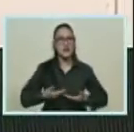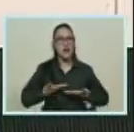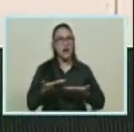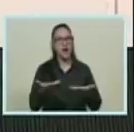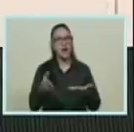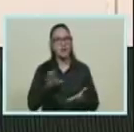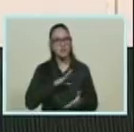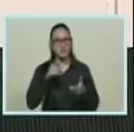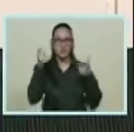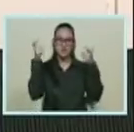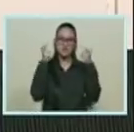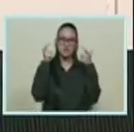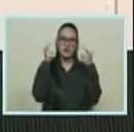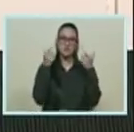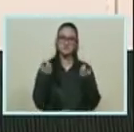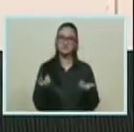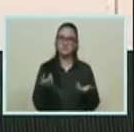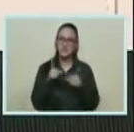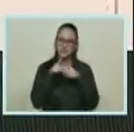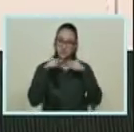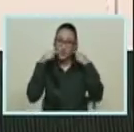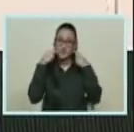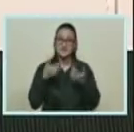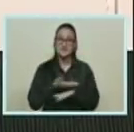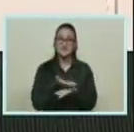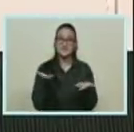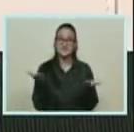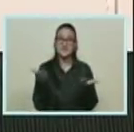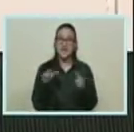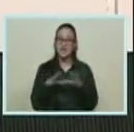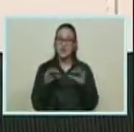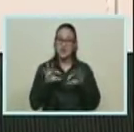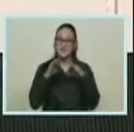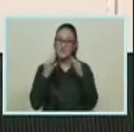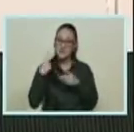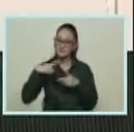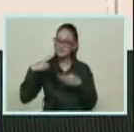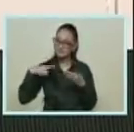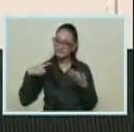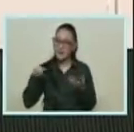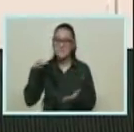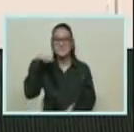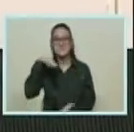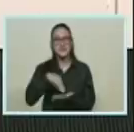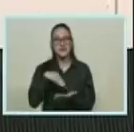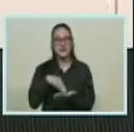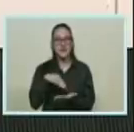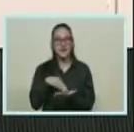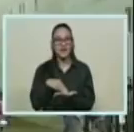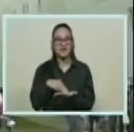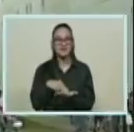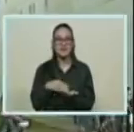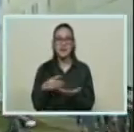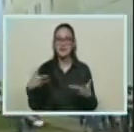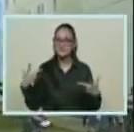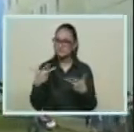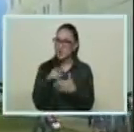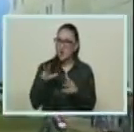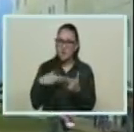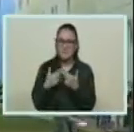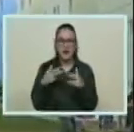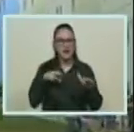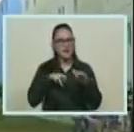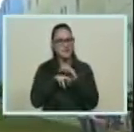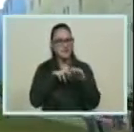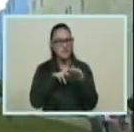del comandante Chávez, pues brindando sonrisas a grandes familias, a diversas familias del estado Miranda, cerrando los refugios de nuestro estado